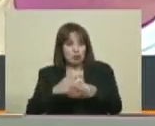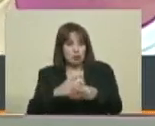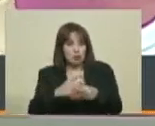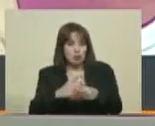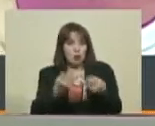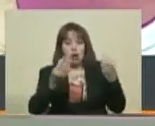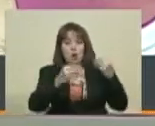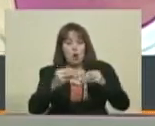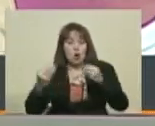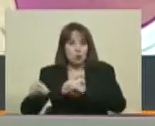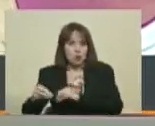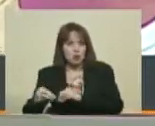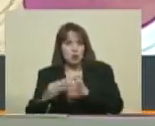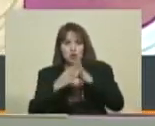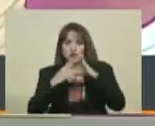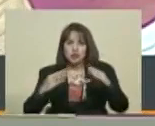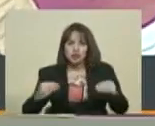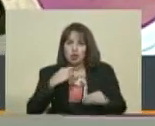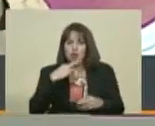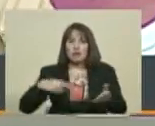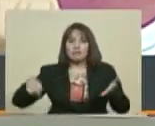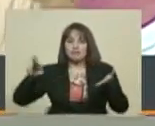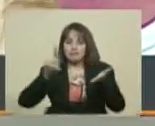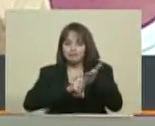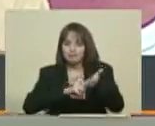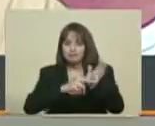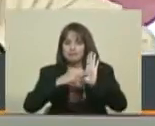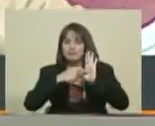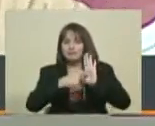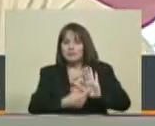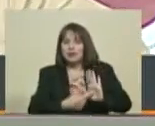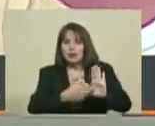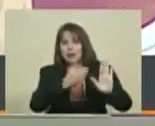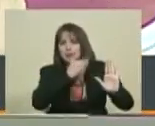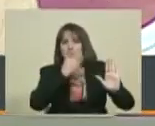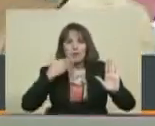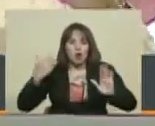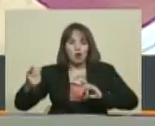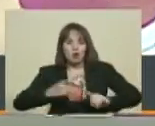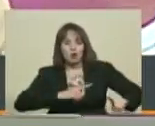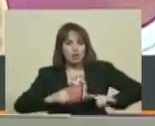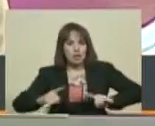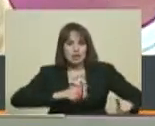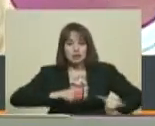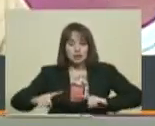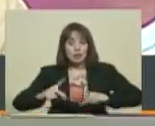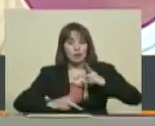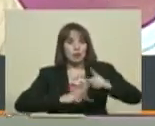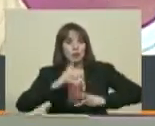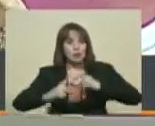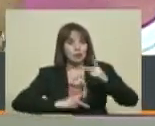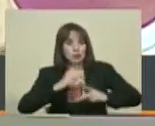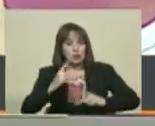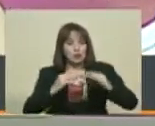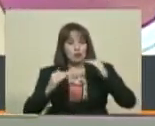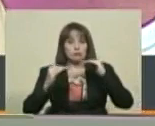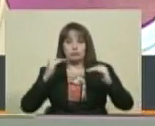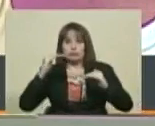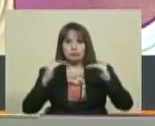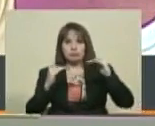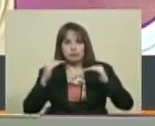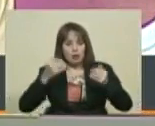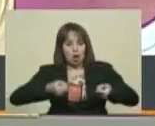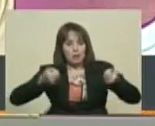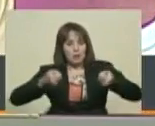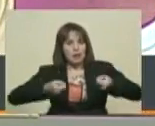OPEP, todos ratifican y reivindican la coordinación productiva, el equilibrio de los mercados